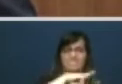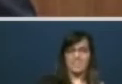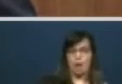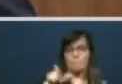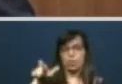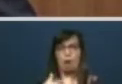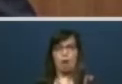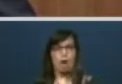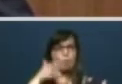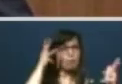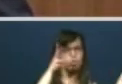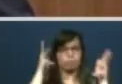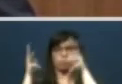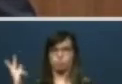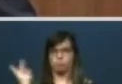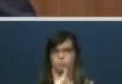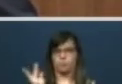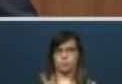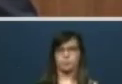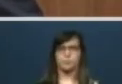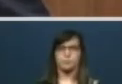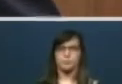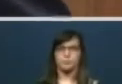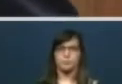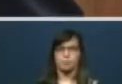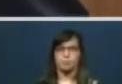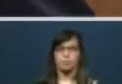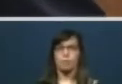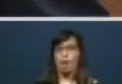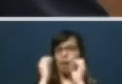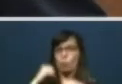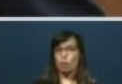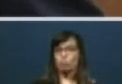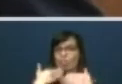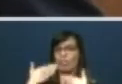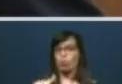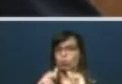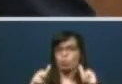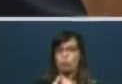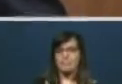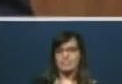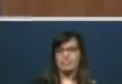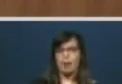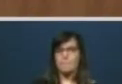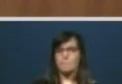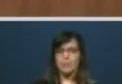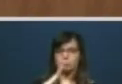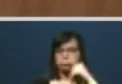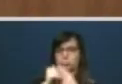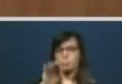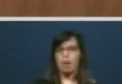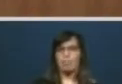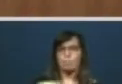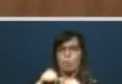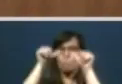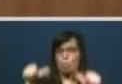información y asesoramiento en cuanto al acuerdo del diálogo social sienta las bases para la transformación del modelo que ha sustentado hasta ahora